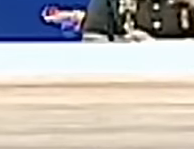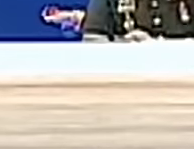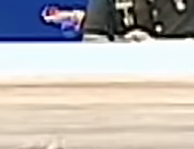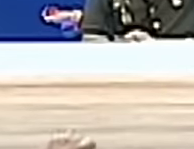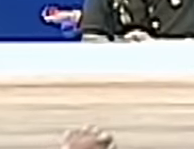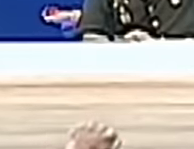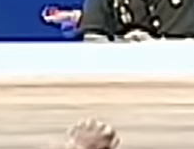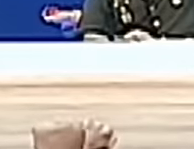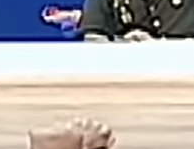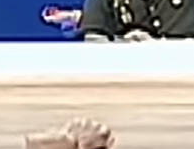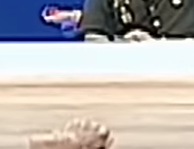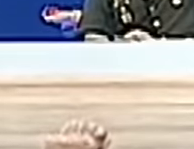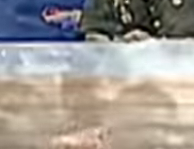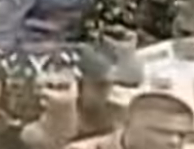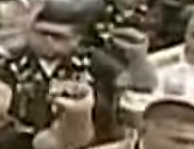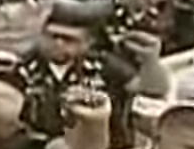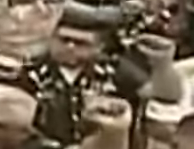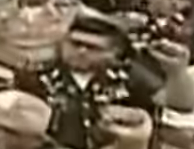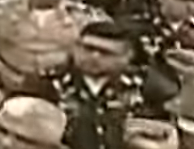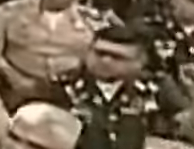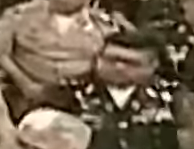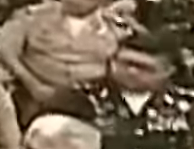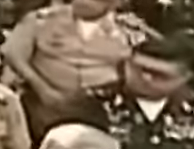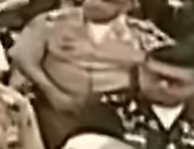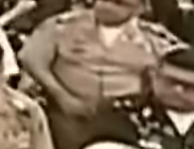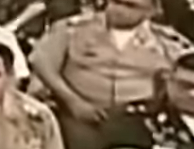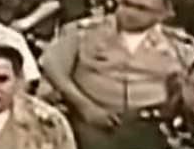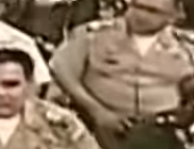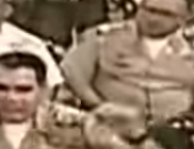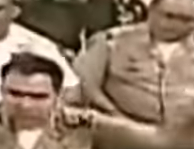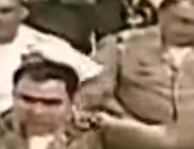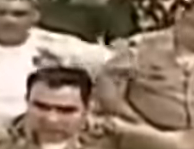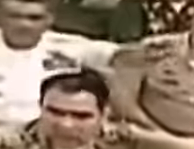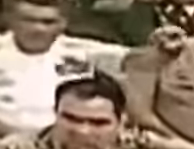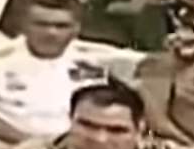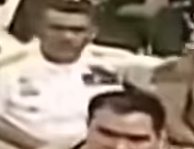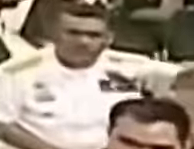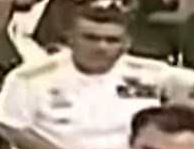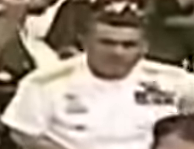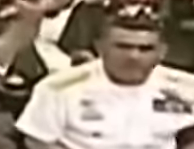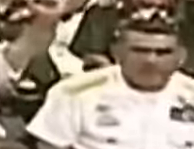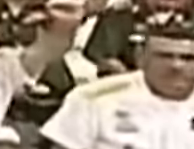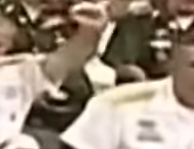Venezuela nace en el Esequibo. Leales siempre.